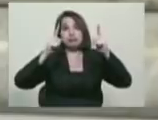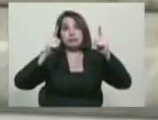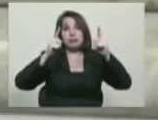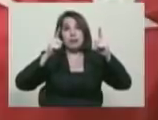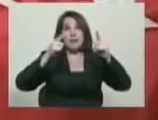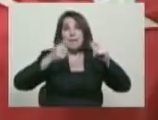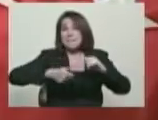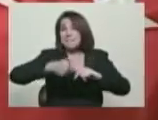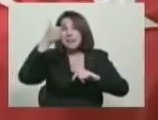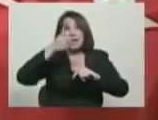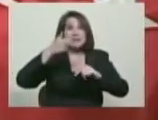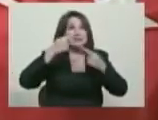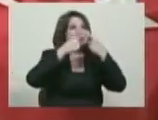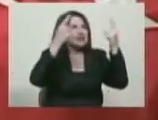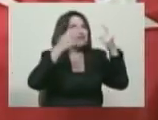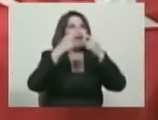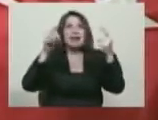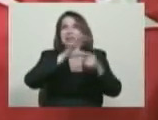superioridad.